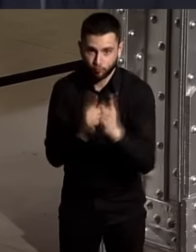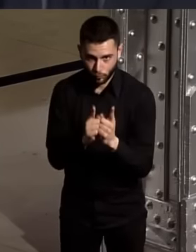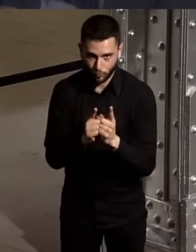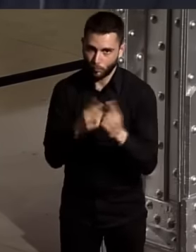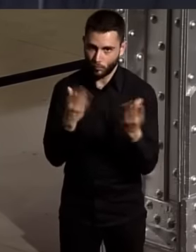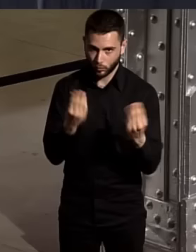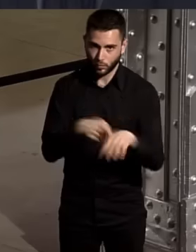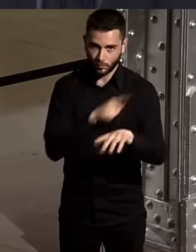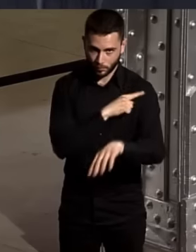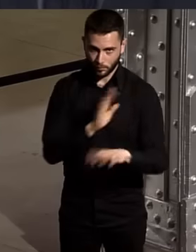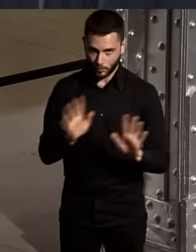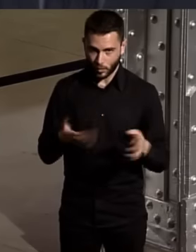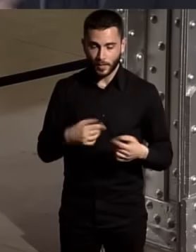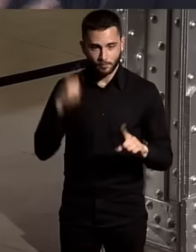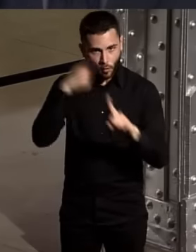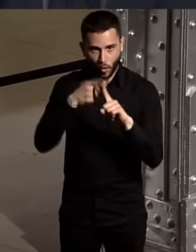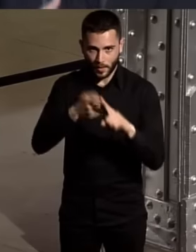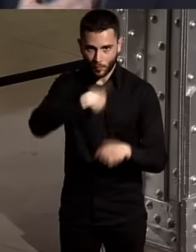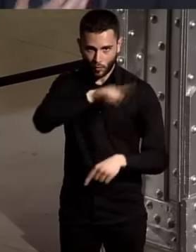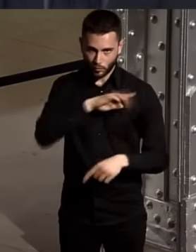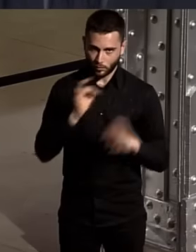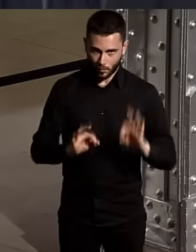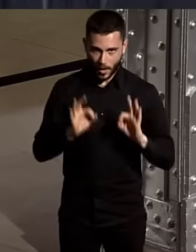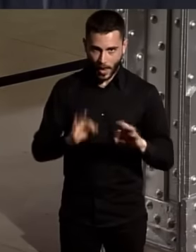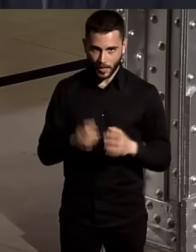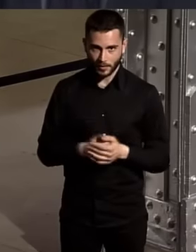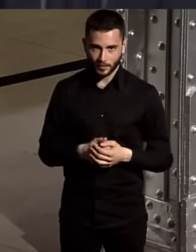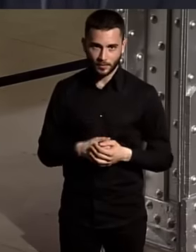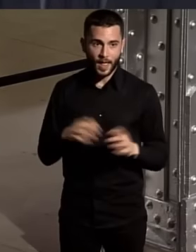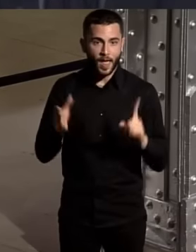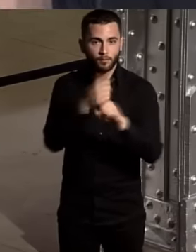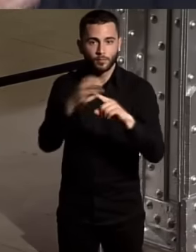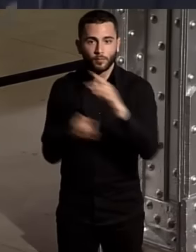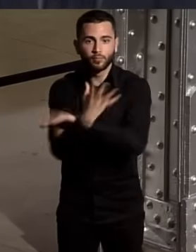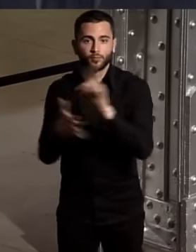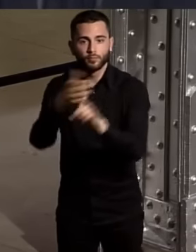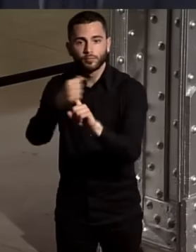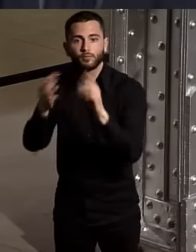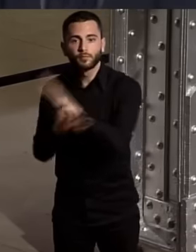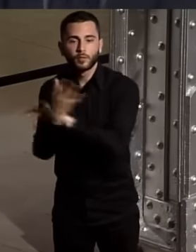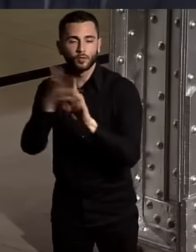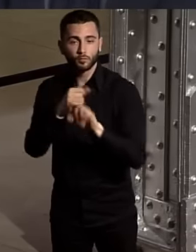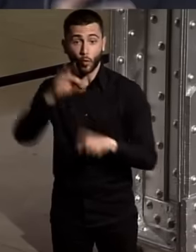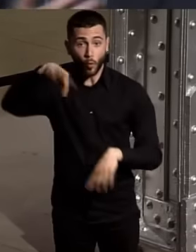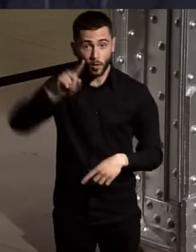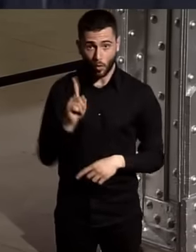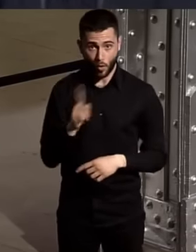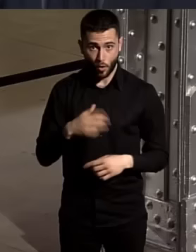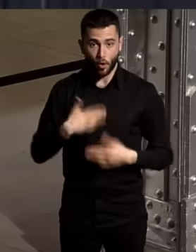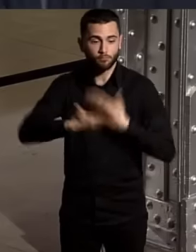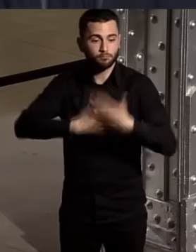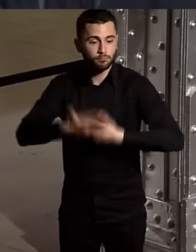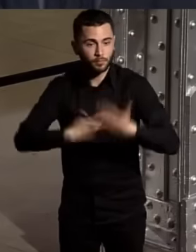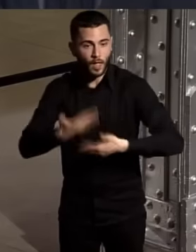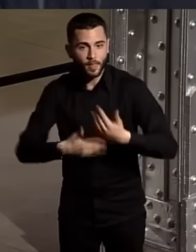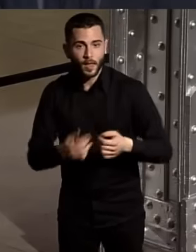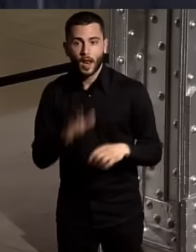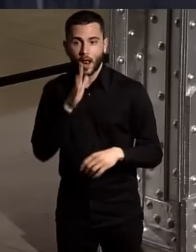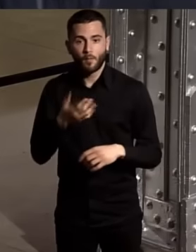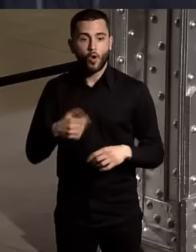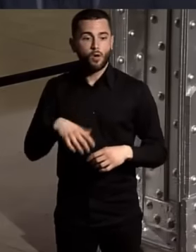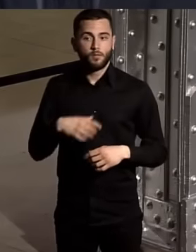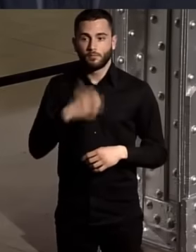entonces pensamos que es parte de nuestra misión no solo hacer nuevos descubrimientos sino acelerar el que ese descubrimiento llegue a un paciente con cáncer